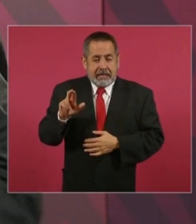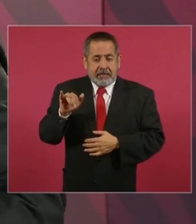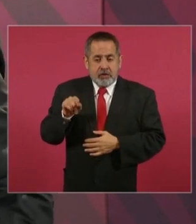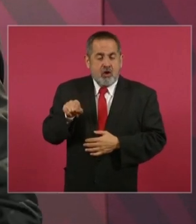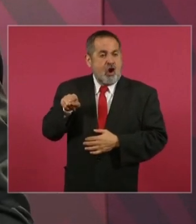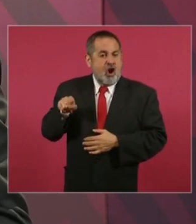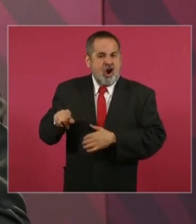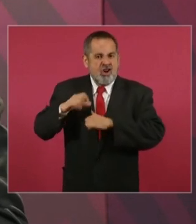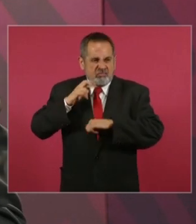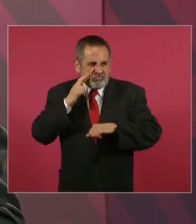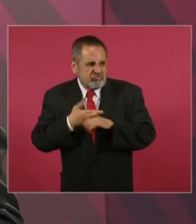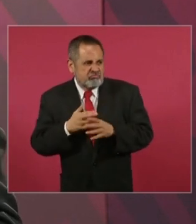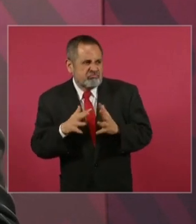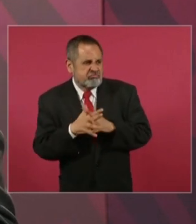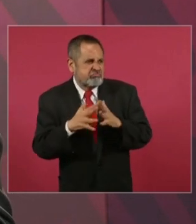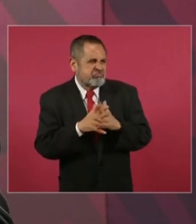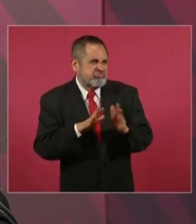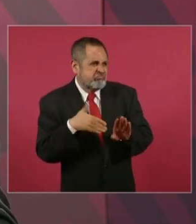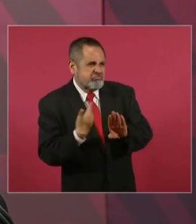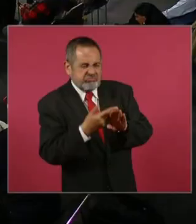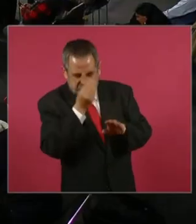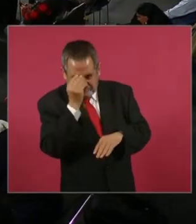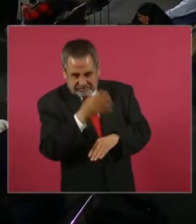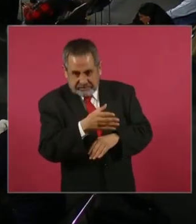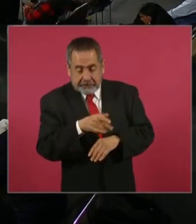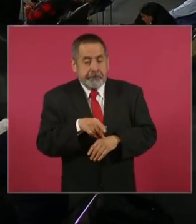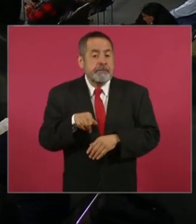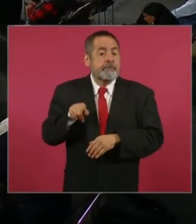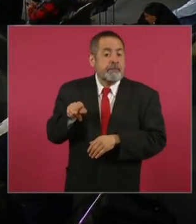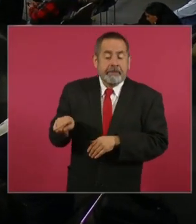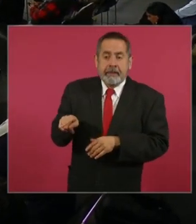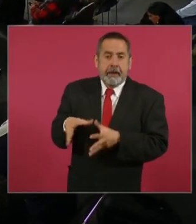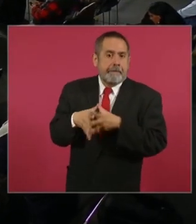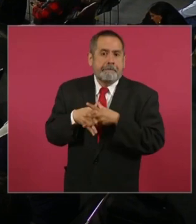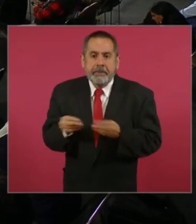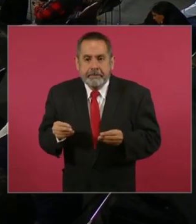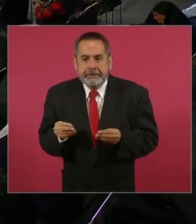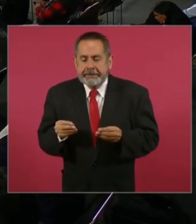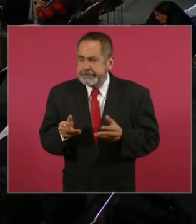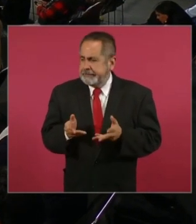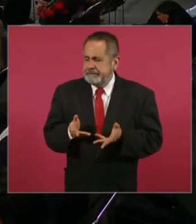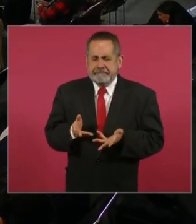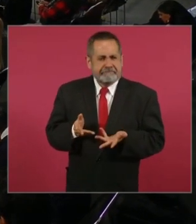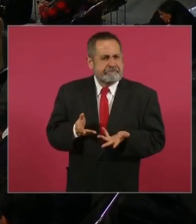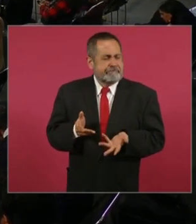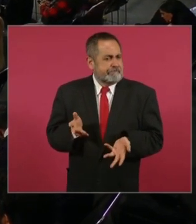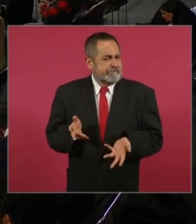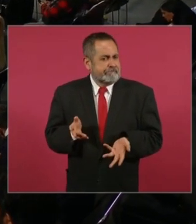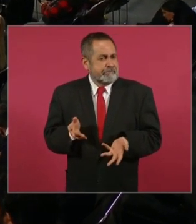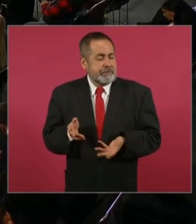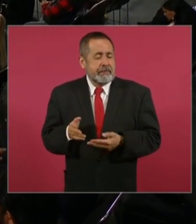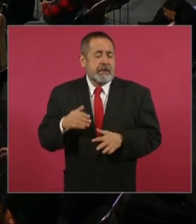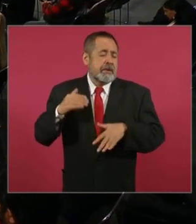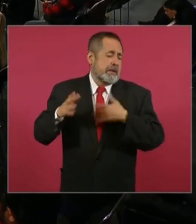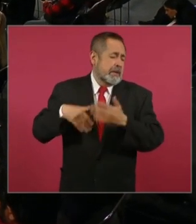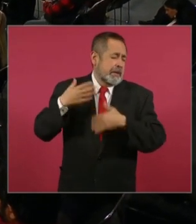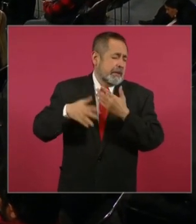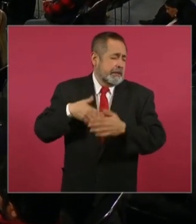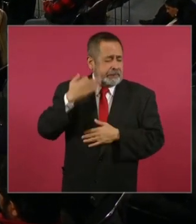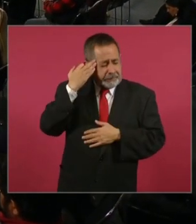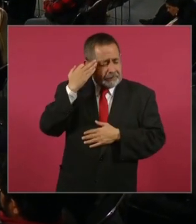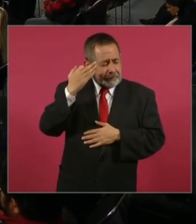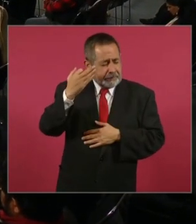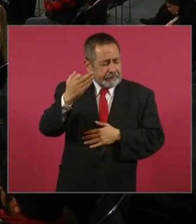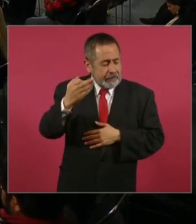que organizó esta guerrilla. Y de repente desapareció y se supo de él que estaba en